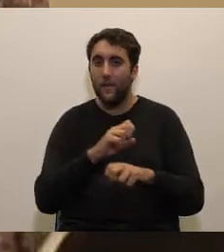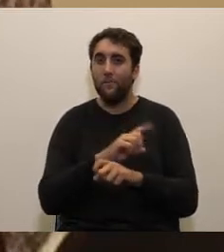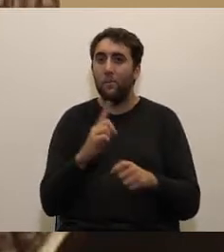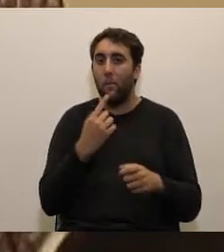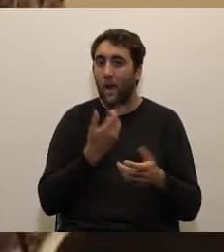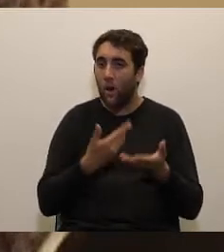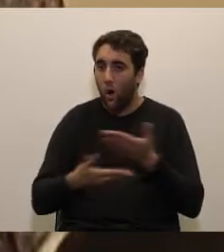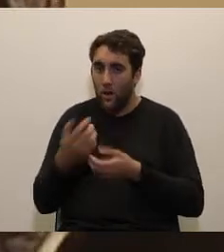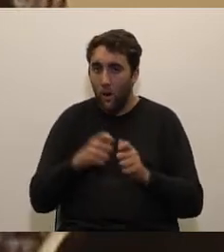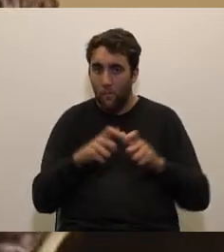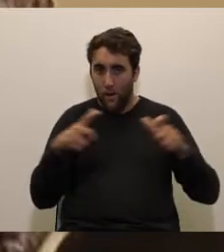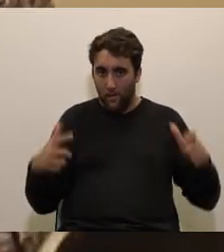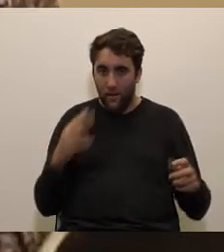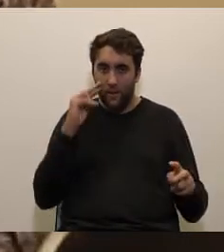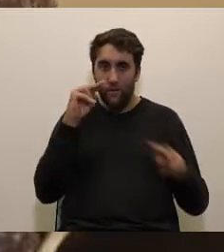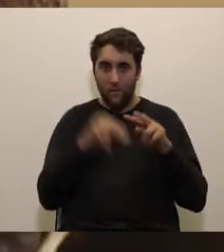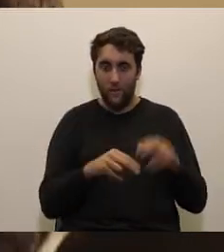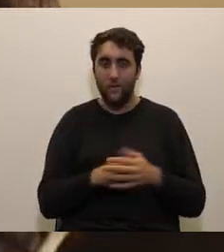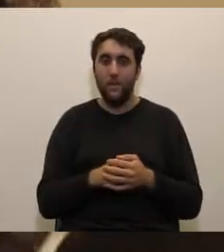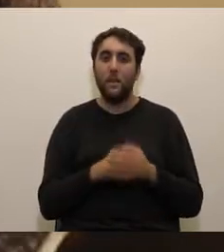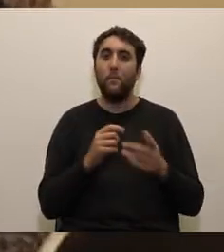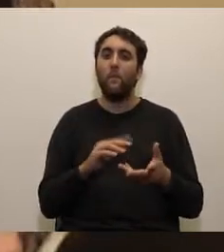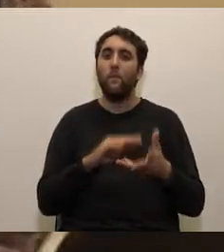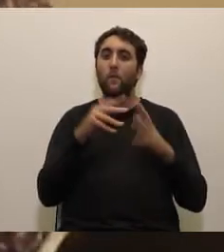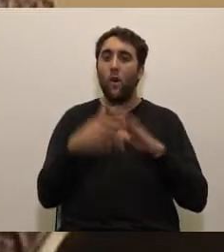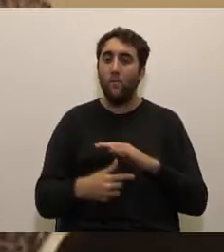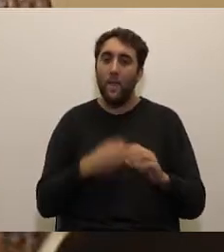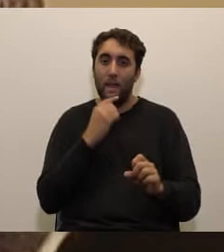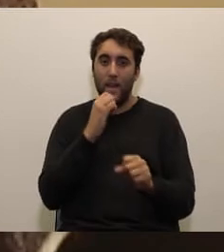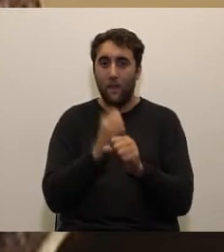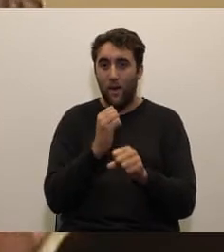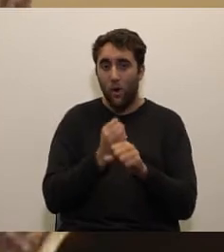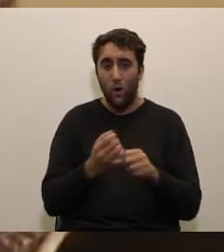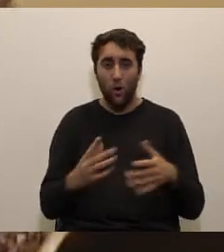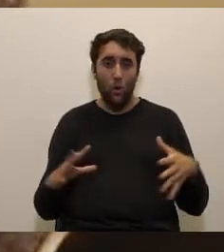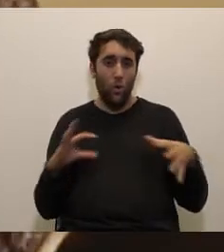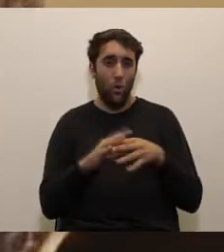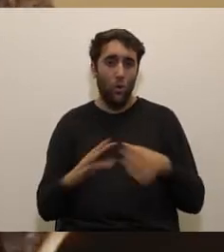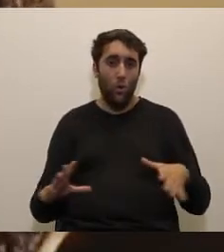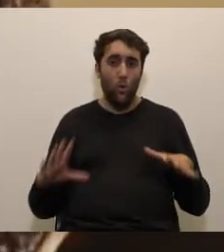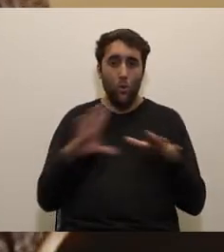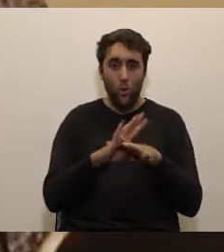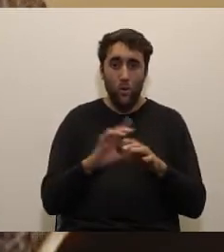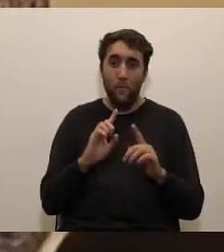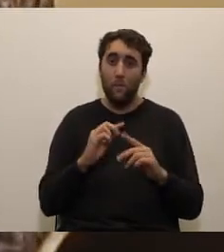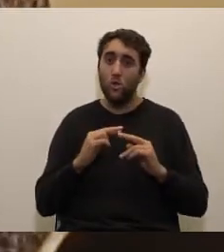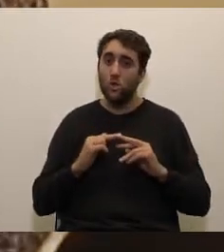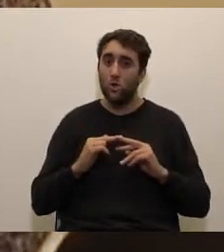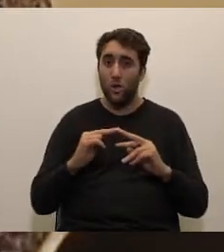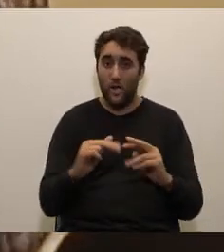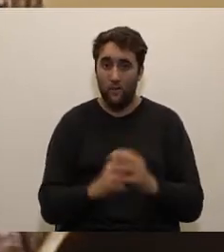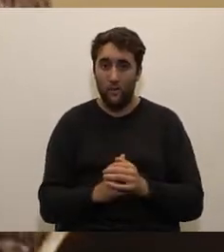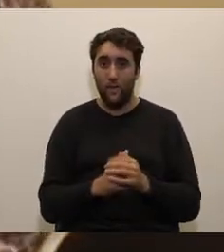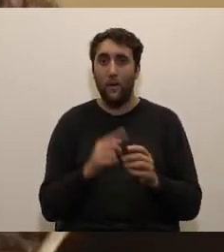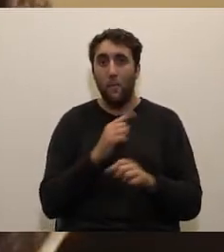y al mismo tiempo, bueno, tener formas de trabajo en común y colaborativo que sean sostenibles y